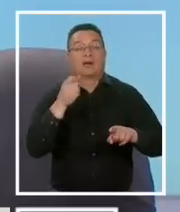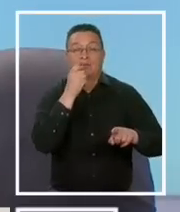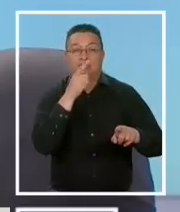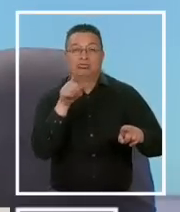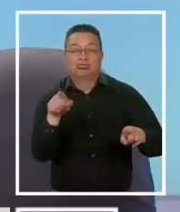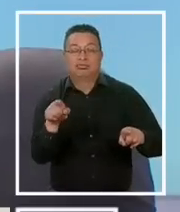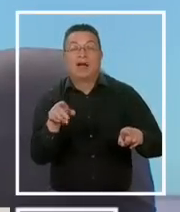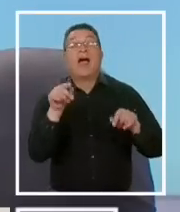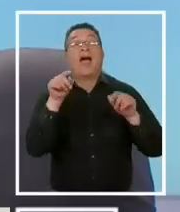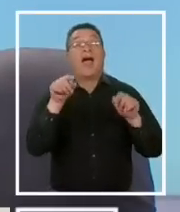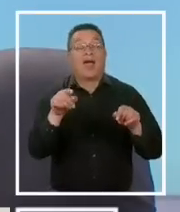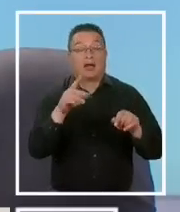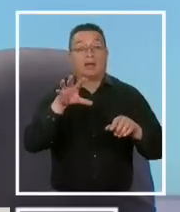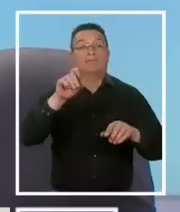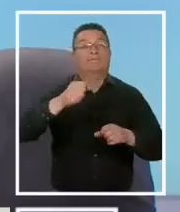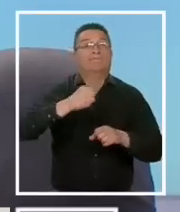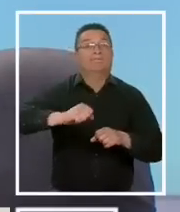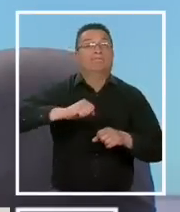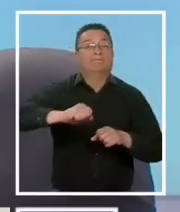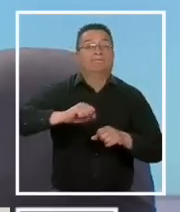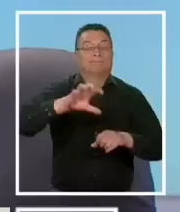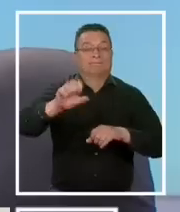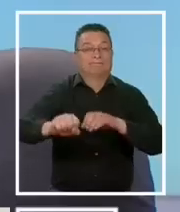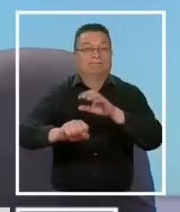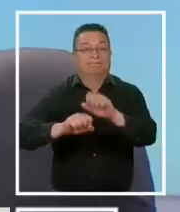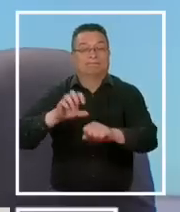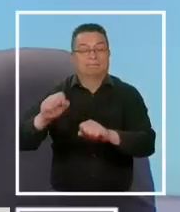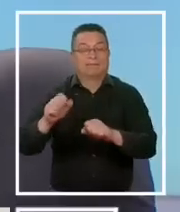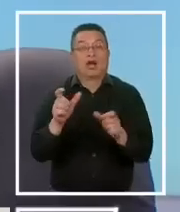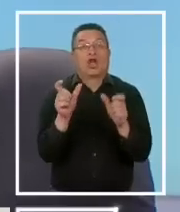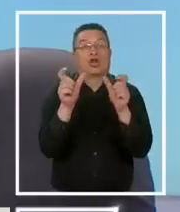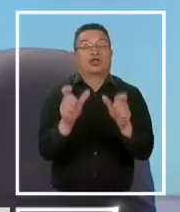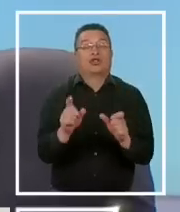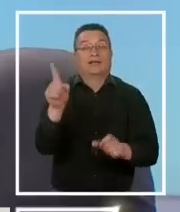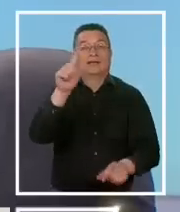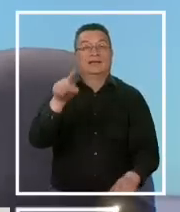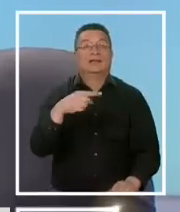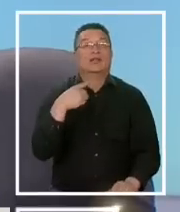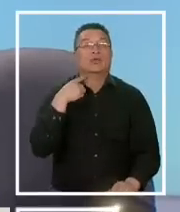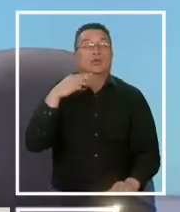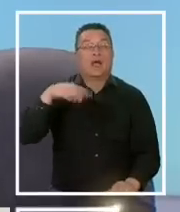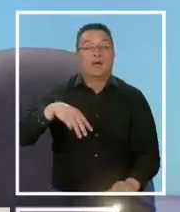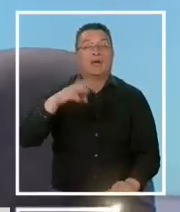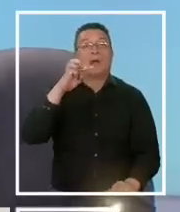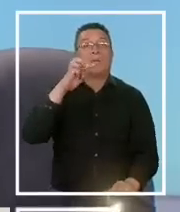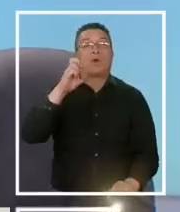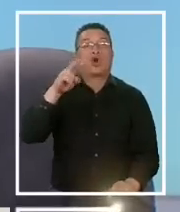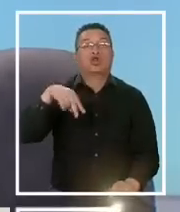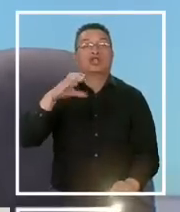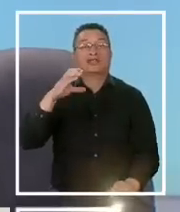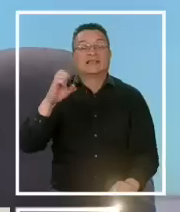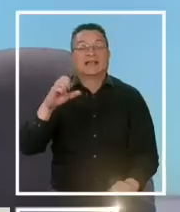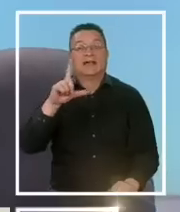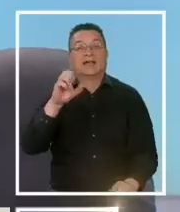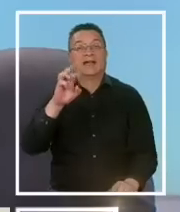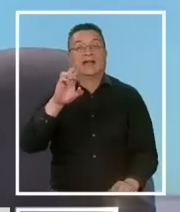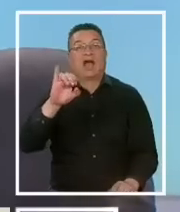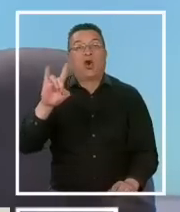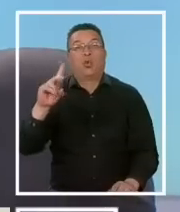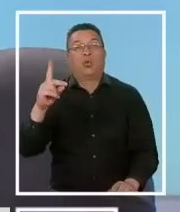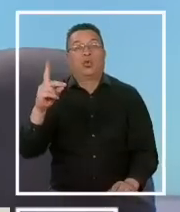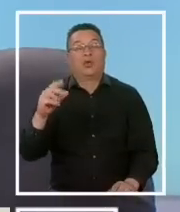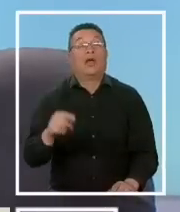las pesquisas que afectarán hasta ahora en ese momento al controlador de sqm Julio González Le quiero preguntar por qué nunca